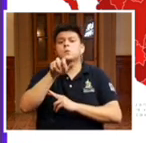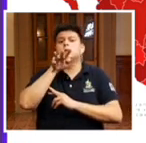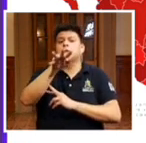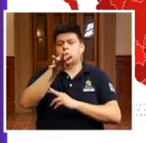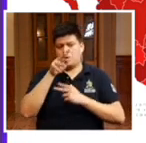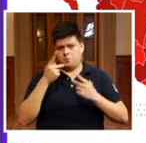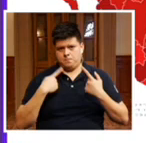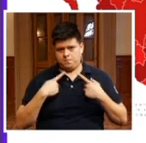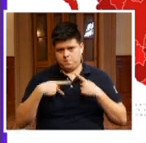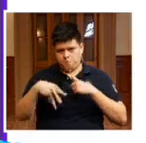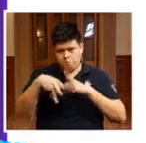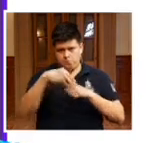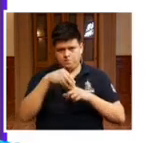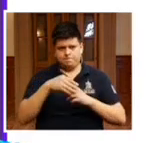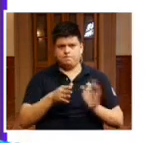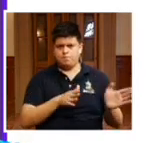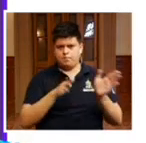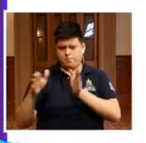83.219 casos.